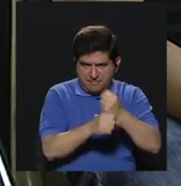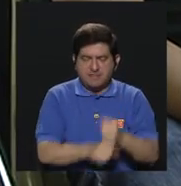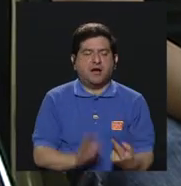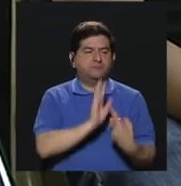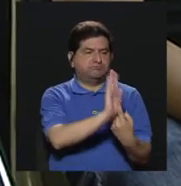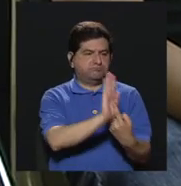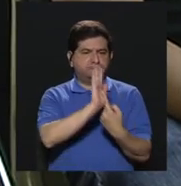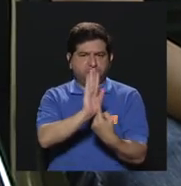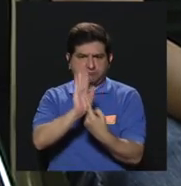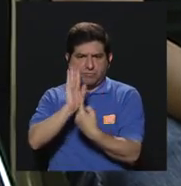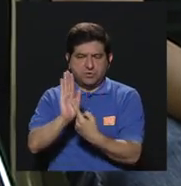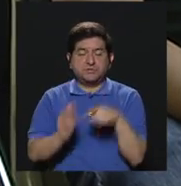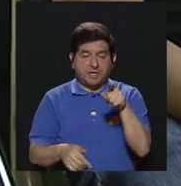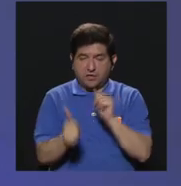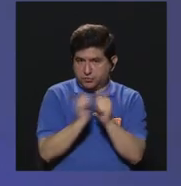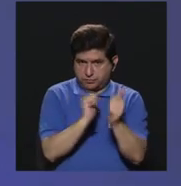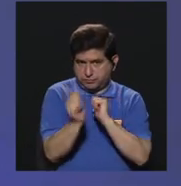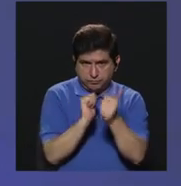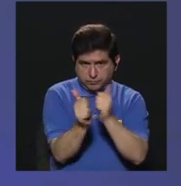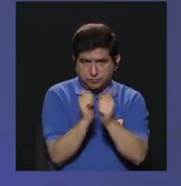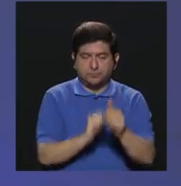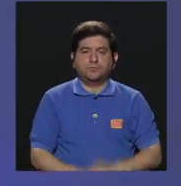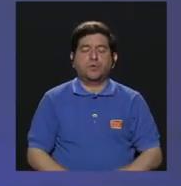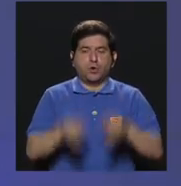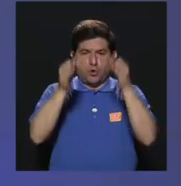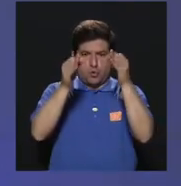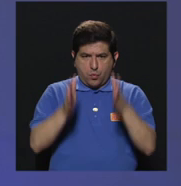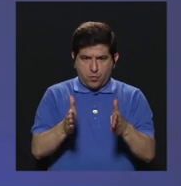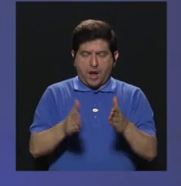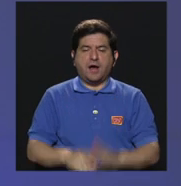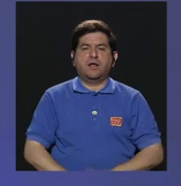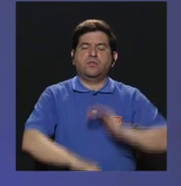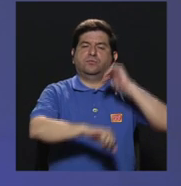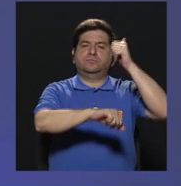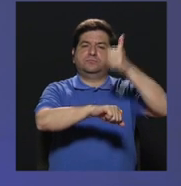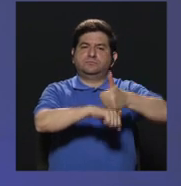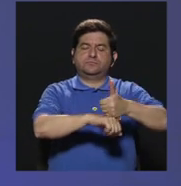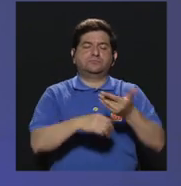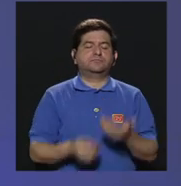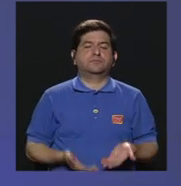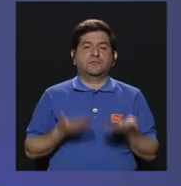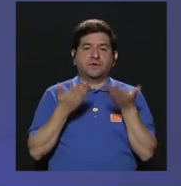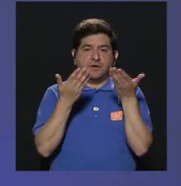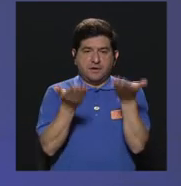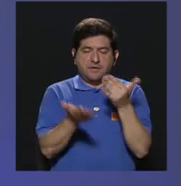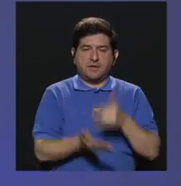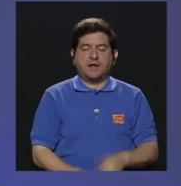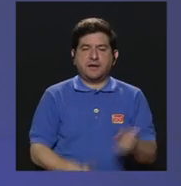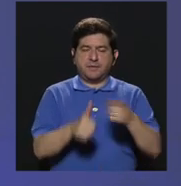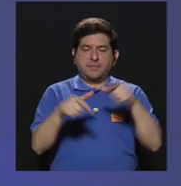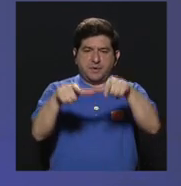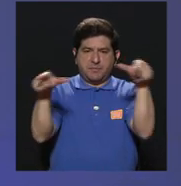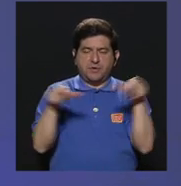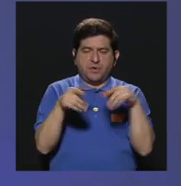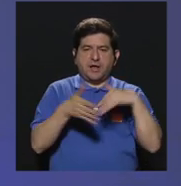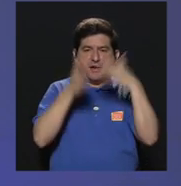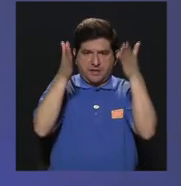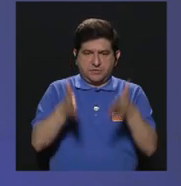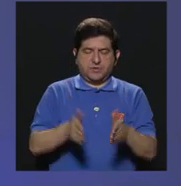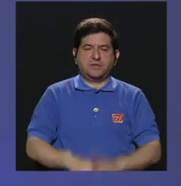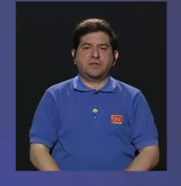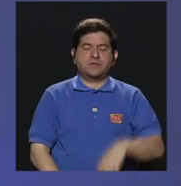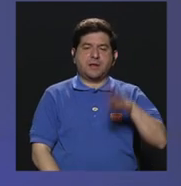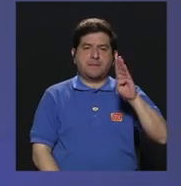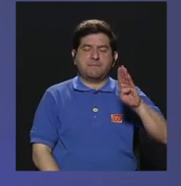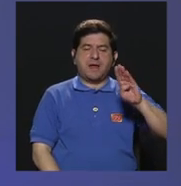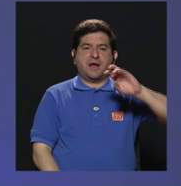fueron presentadas para este certamen, el jurado calificador determinó otorgarle el primer lugar al estudiante